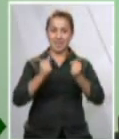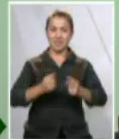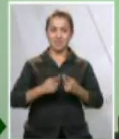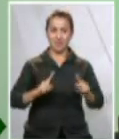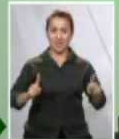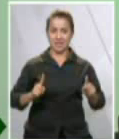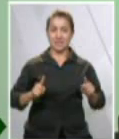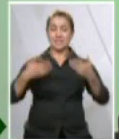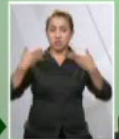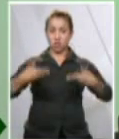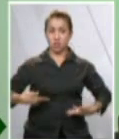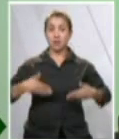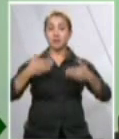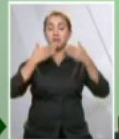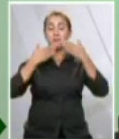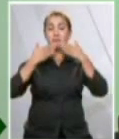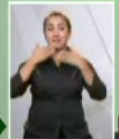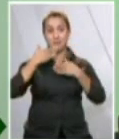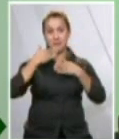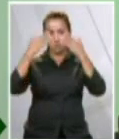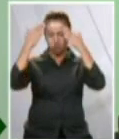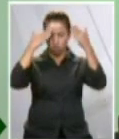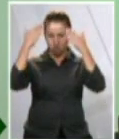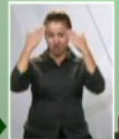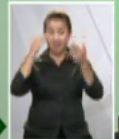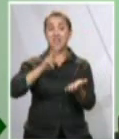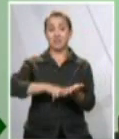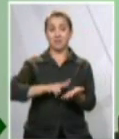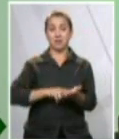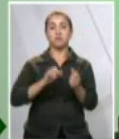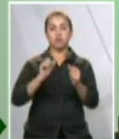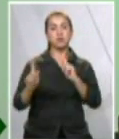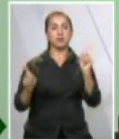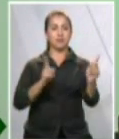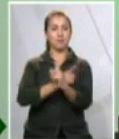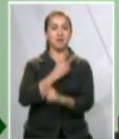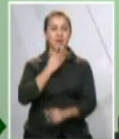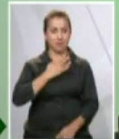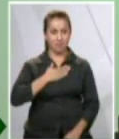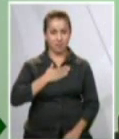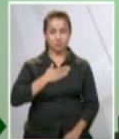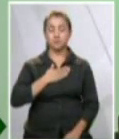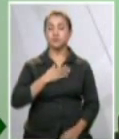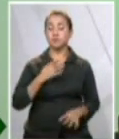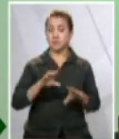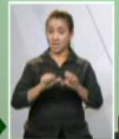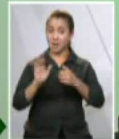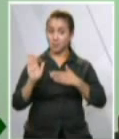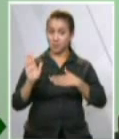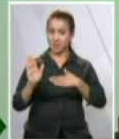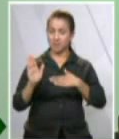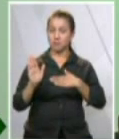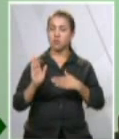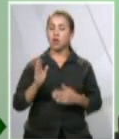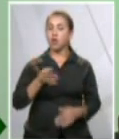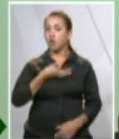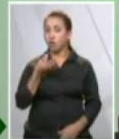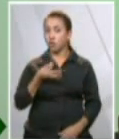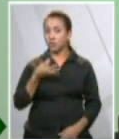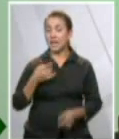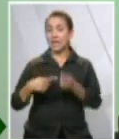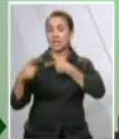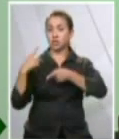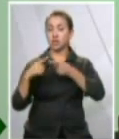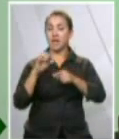físicas, también psicológicas, y que de verdad les puede cambiar la vida. Y les habíamos prometido el testimonio justamente